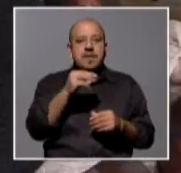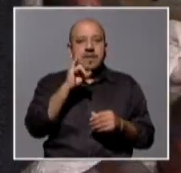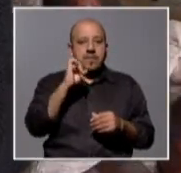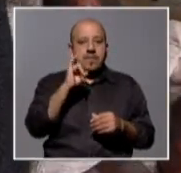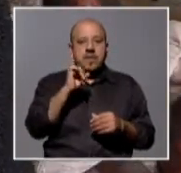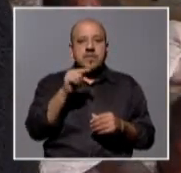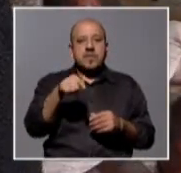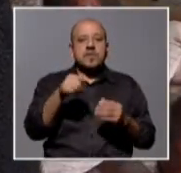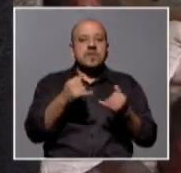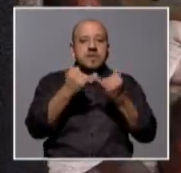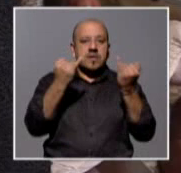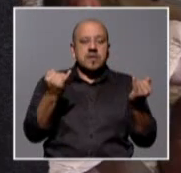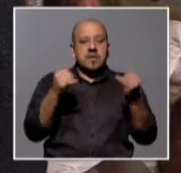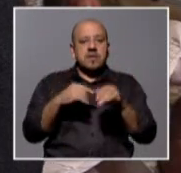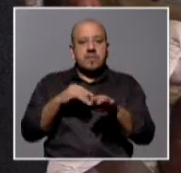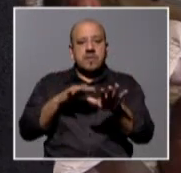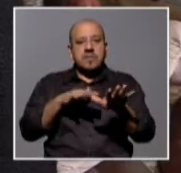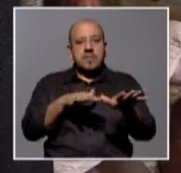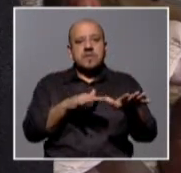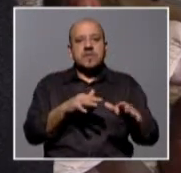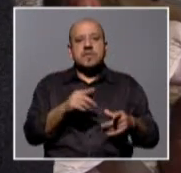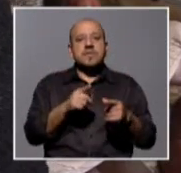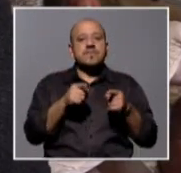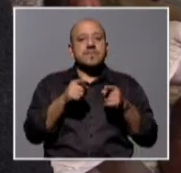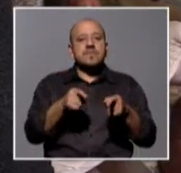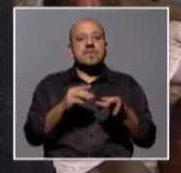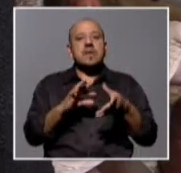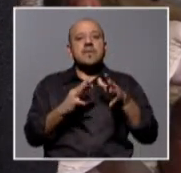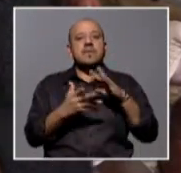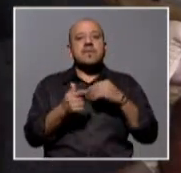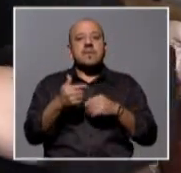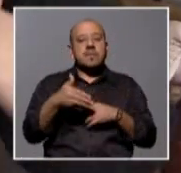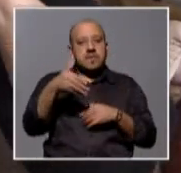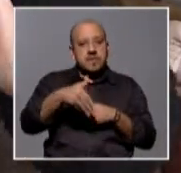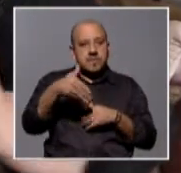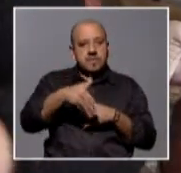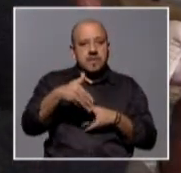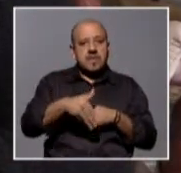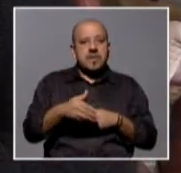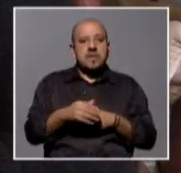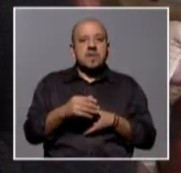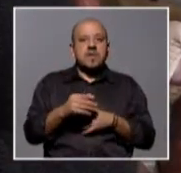es para la marcha, y está resuelto de esa forma, y esa es la forma de participar. Nos hace